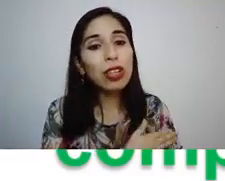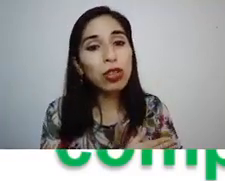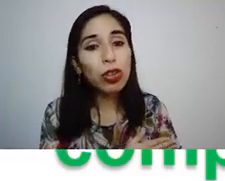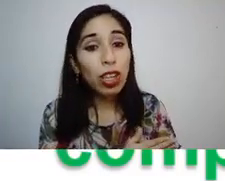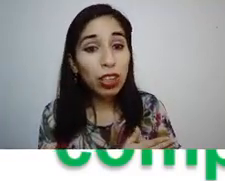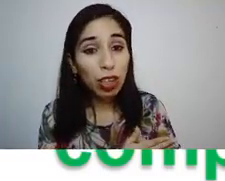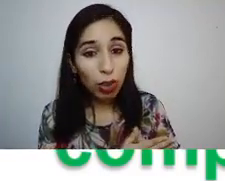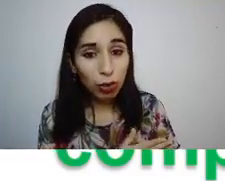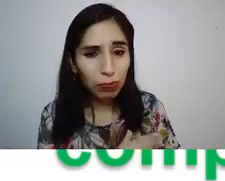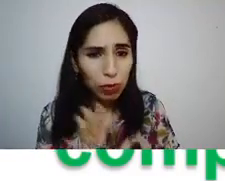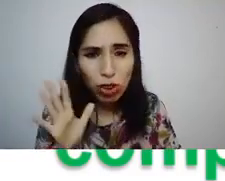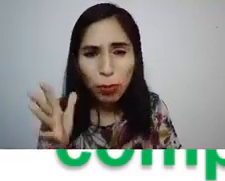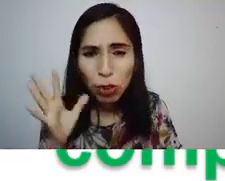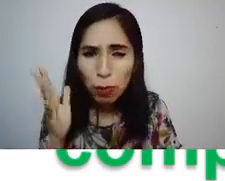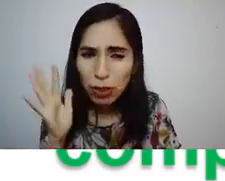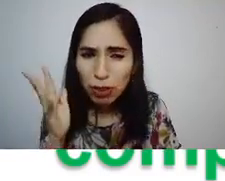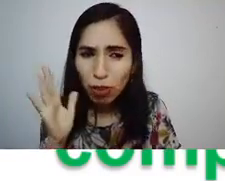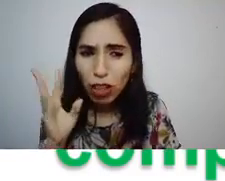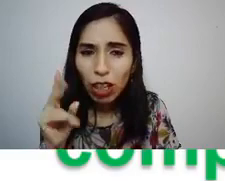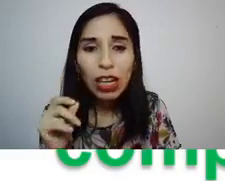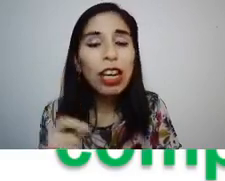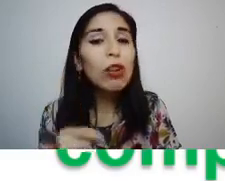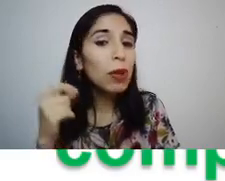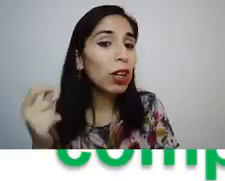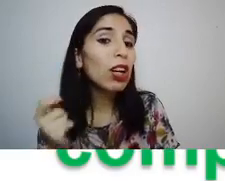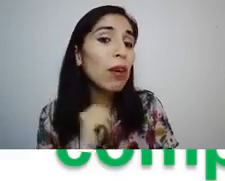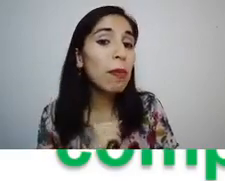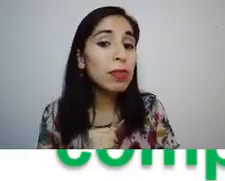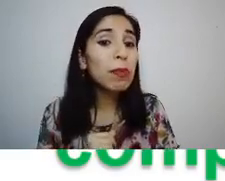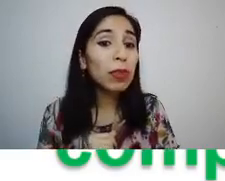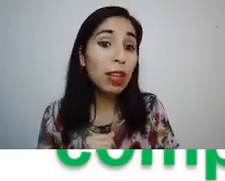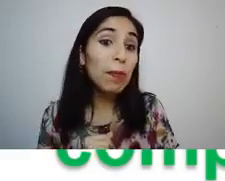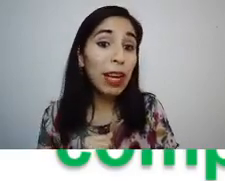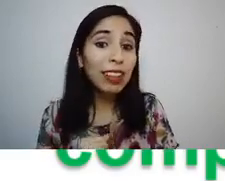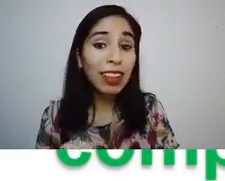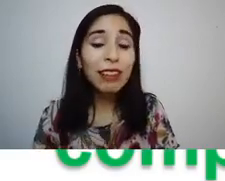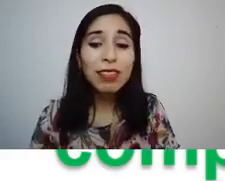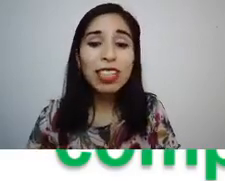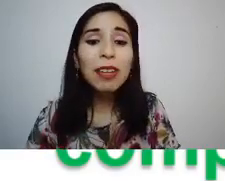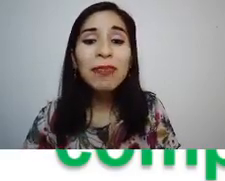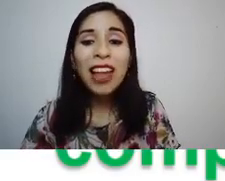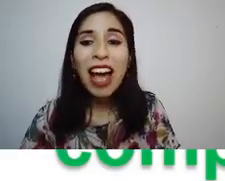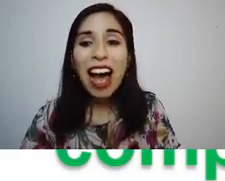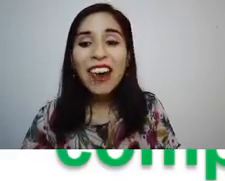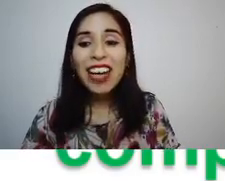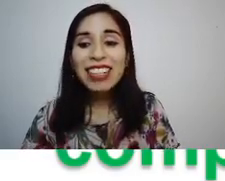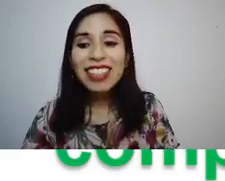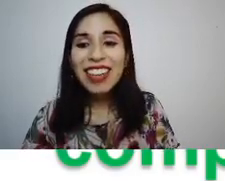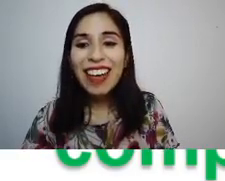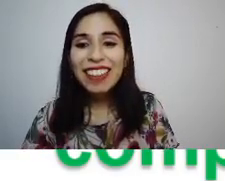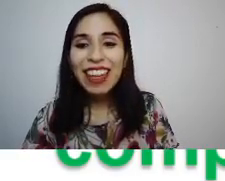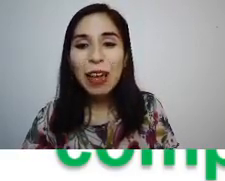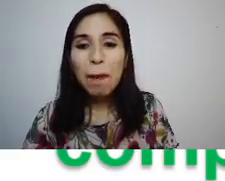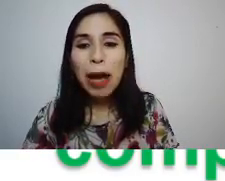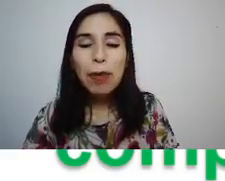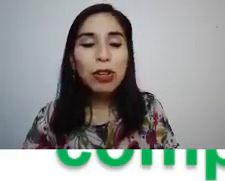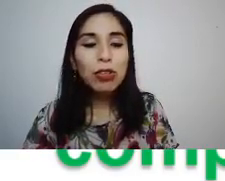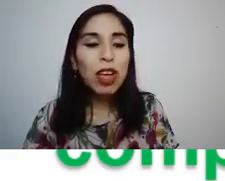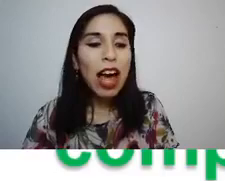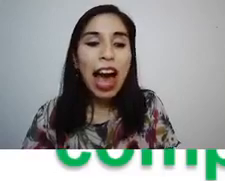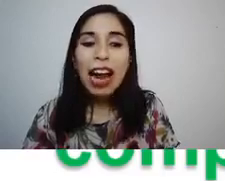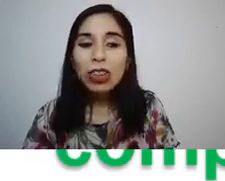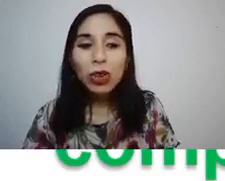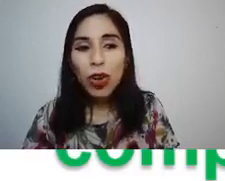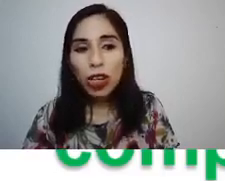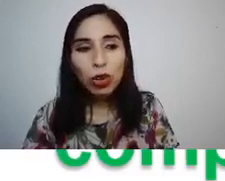una acción anterior no se preocupen si no me queda claro porque ahora lo vamos a poner en práctica si al siguiente vamos